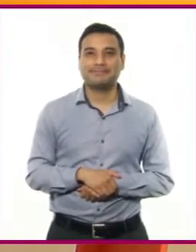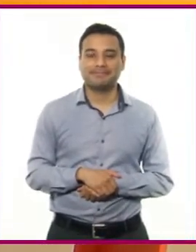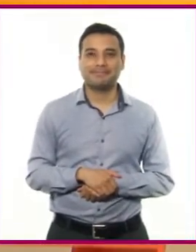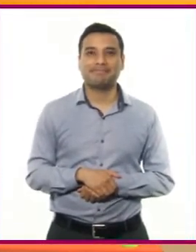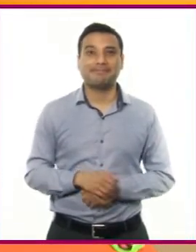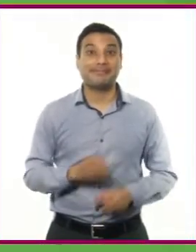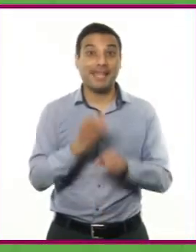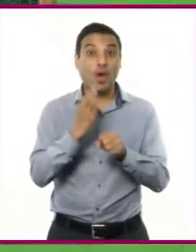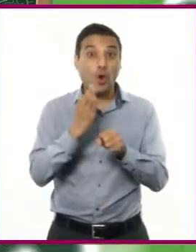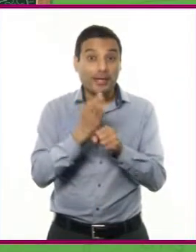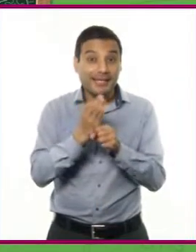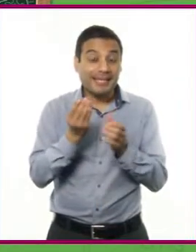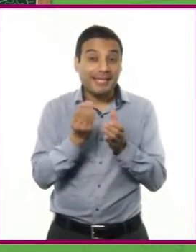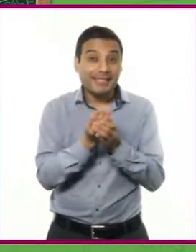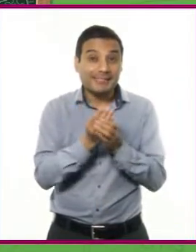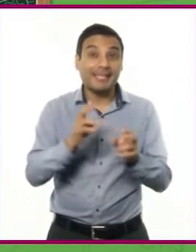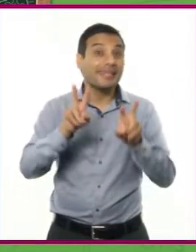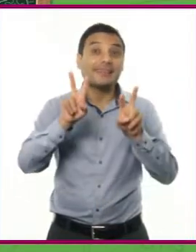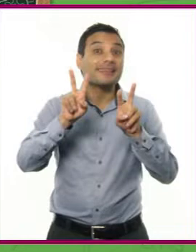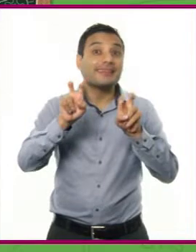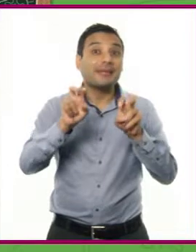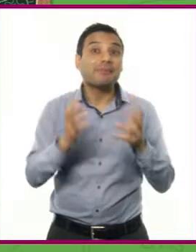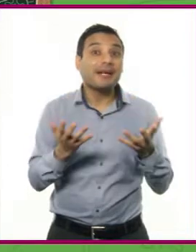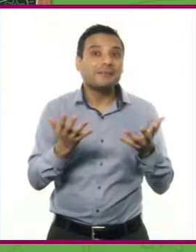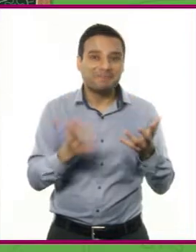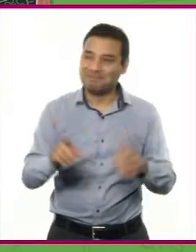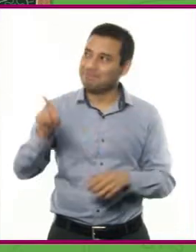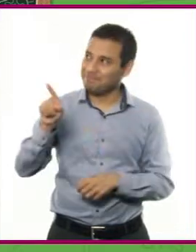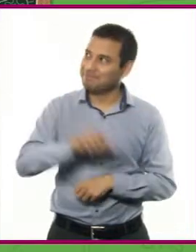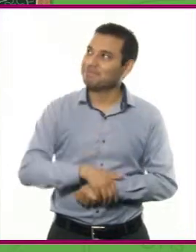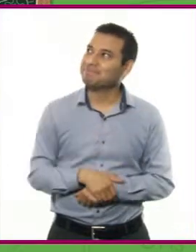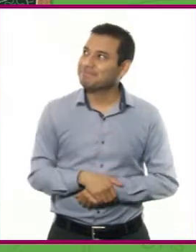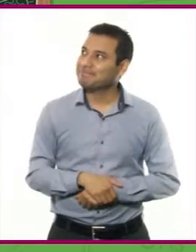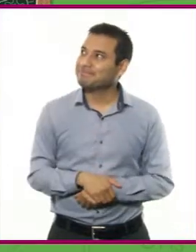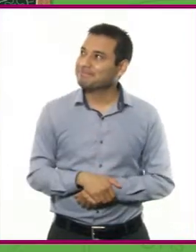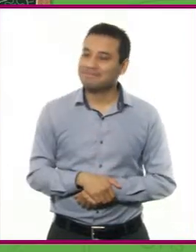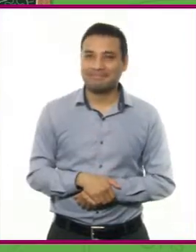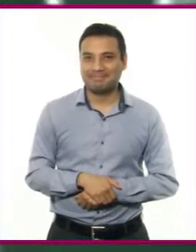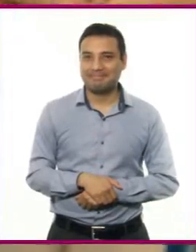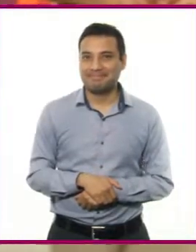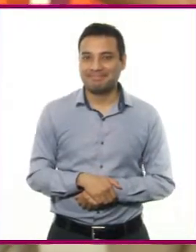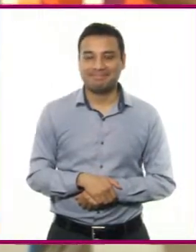esta sesión titulada No confíes, la sal también parece azúcar.